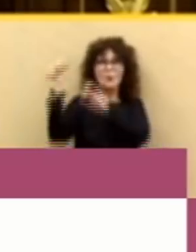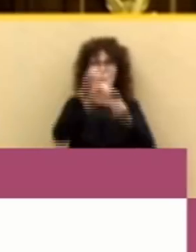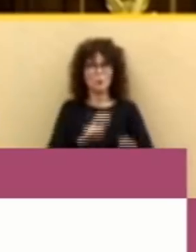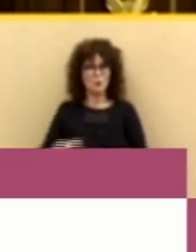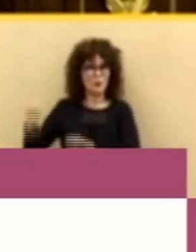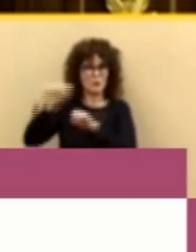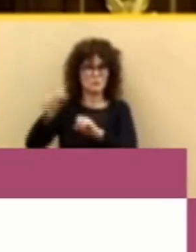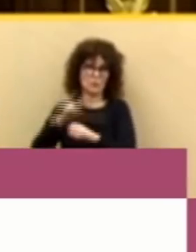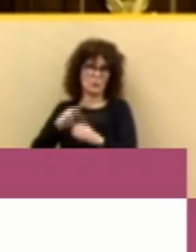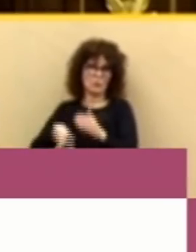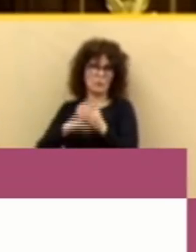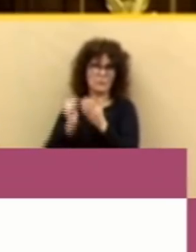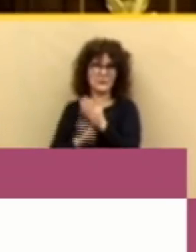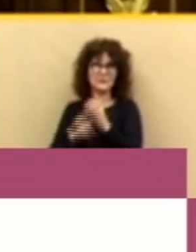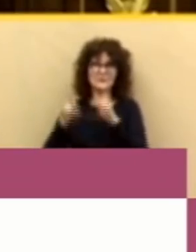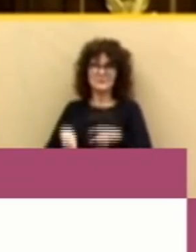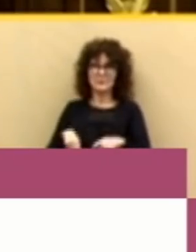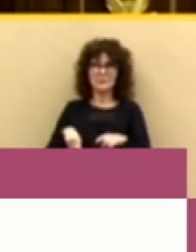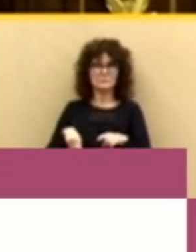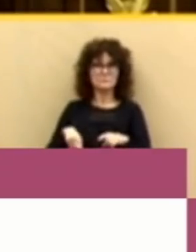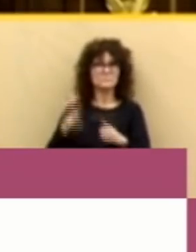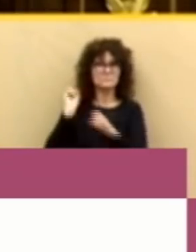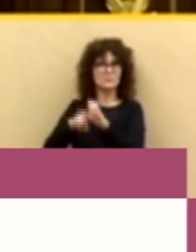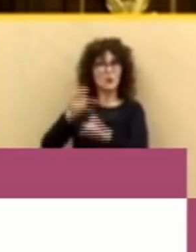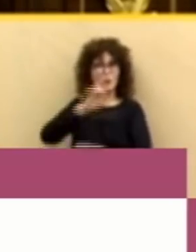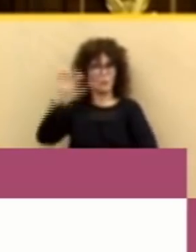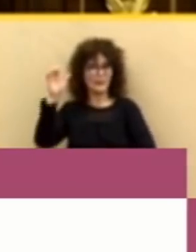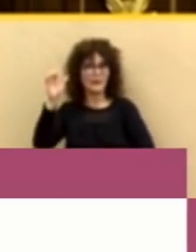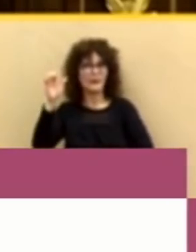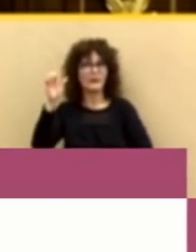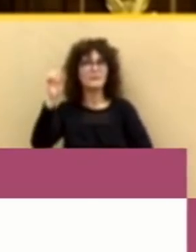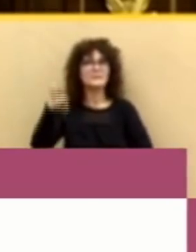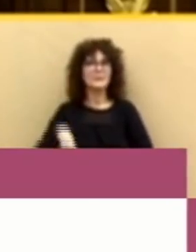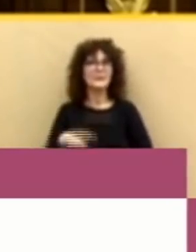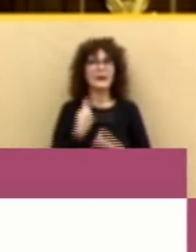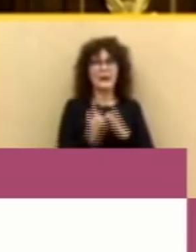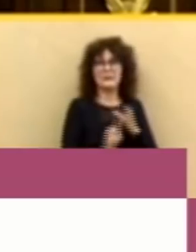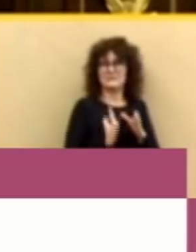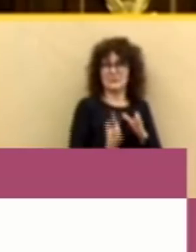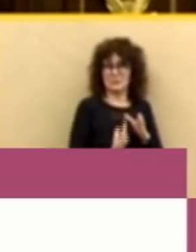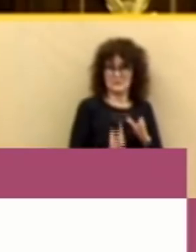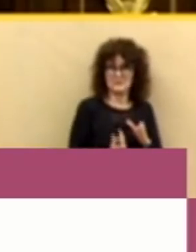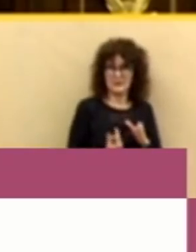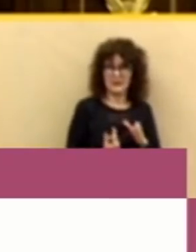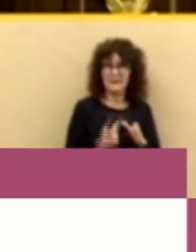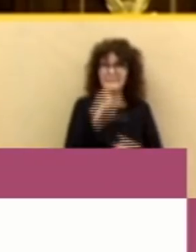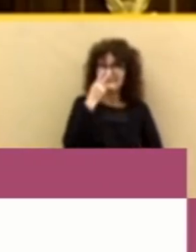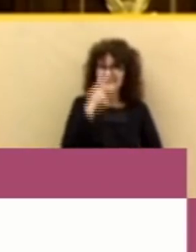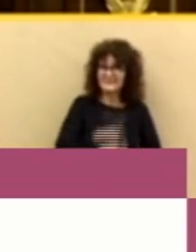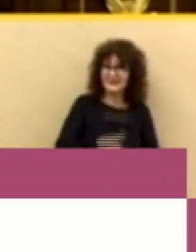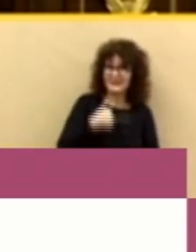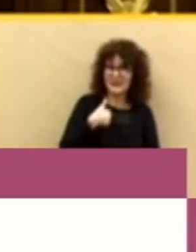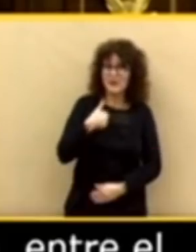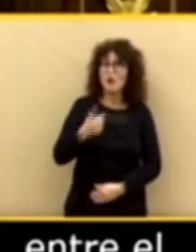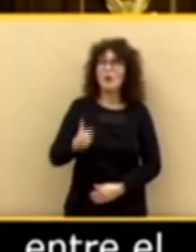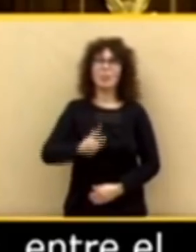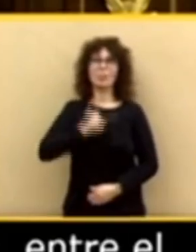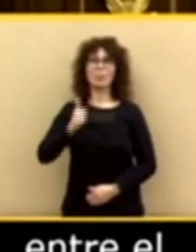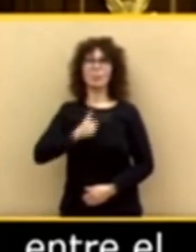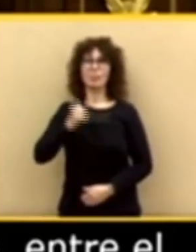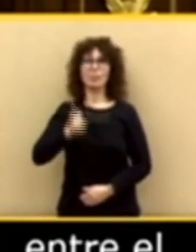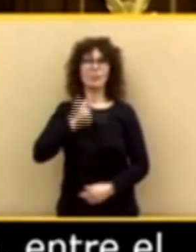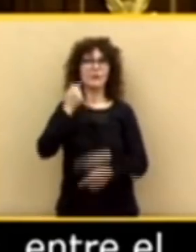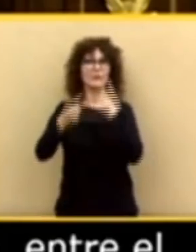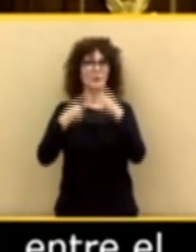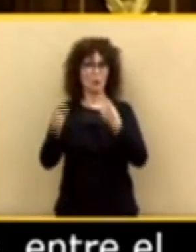entre la vocación europea y atlantista y el aislacionismo, entre el interés general y el oportunismo demagógico.